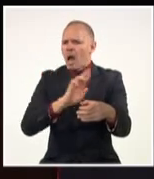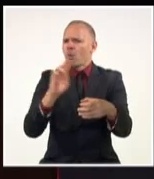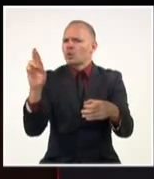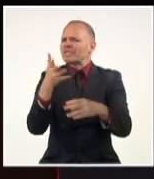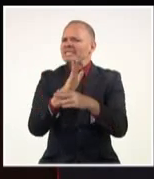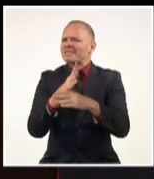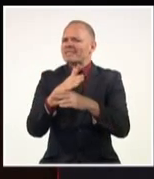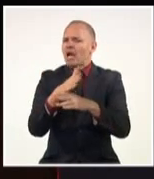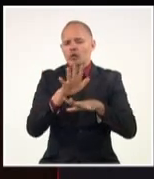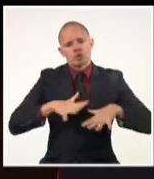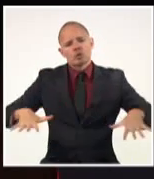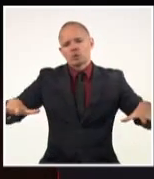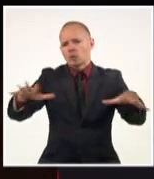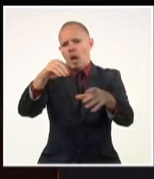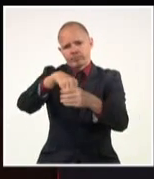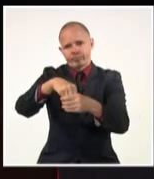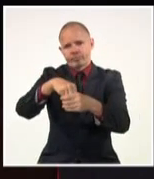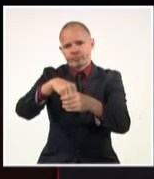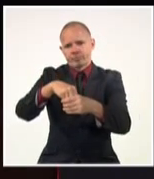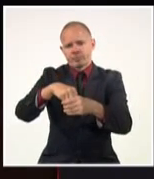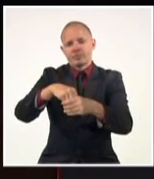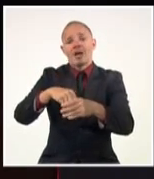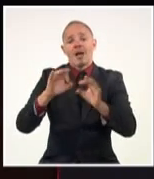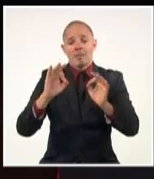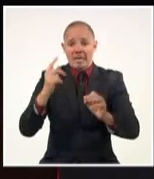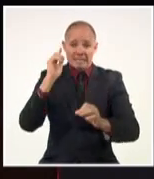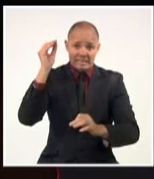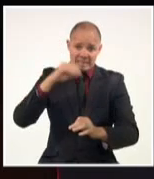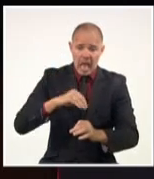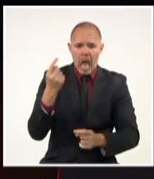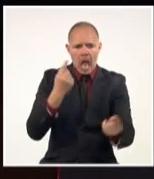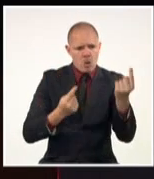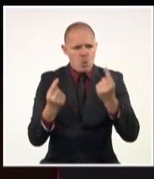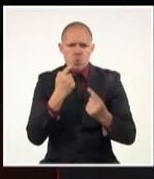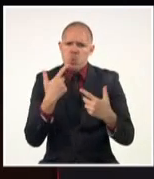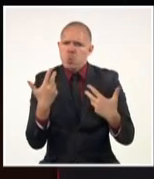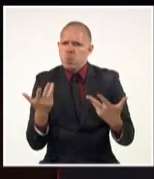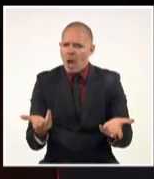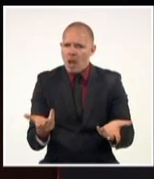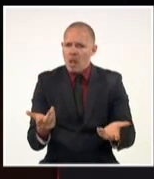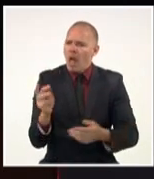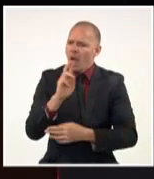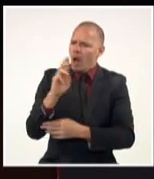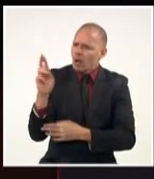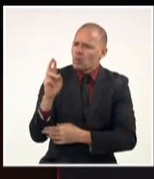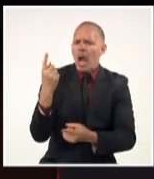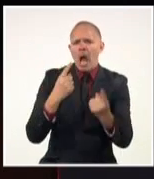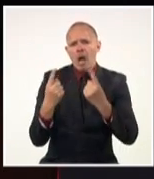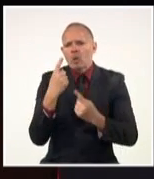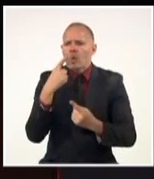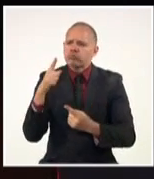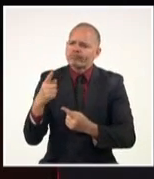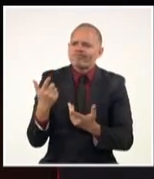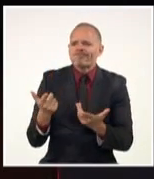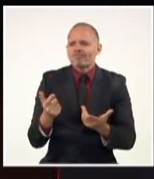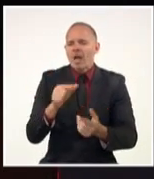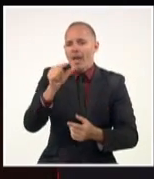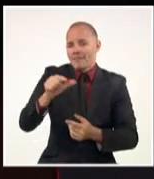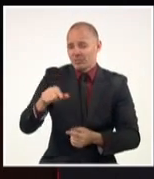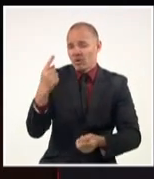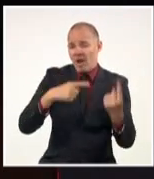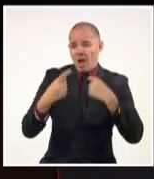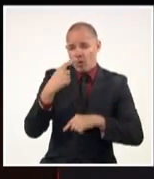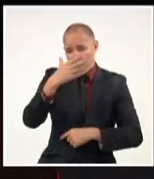todos. Más allá de lo mucho que ha representado la revolución en el orden material, aunque algunos lo olviden en